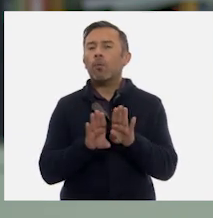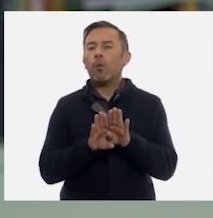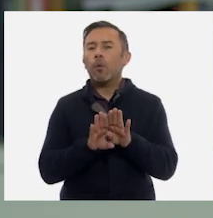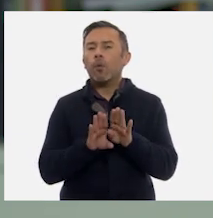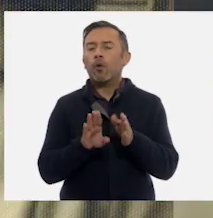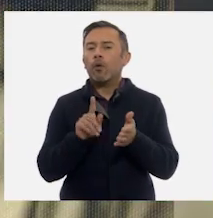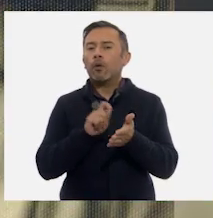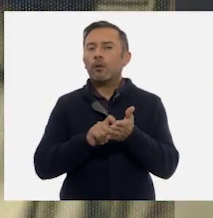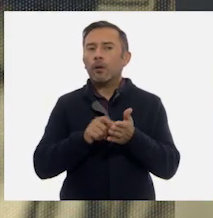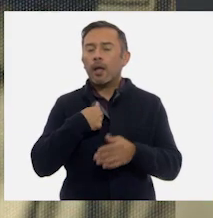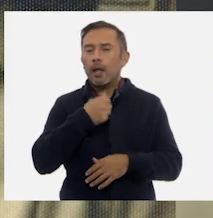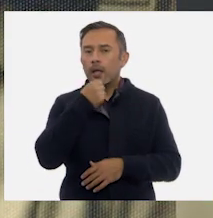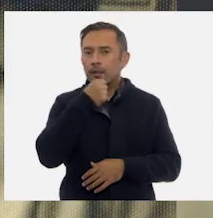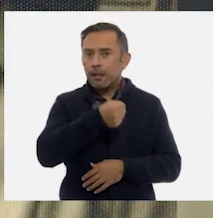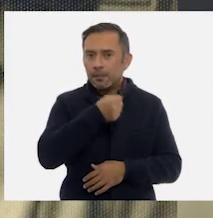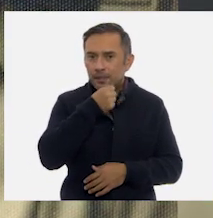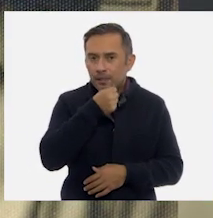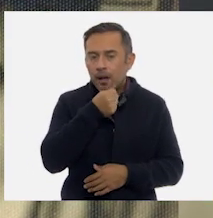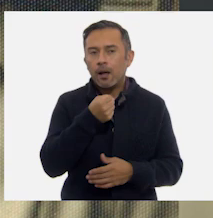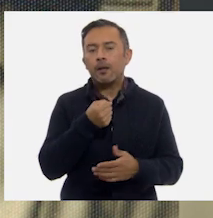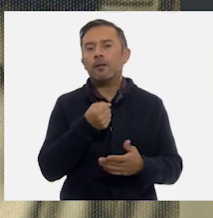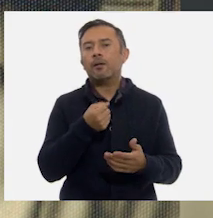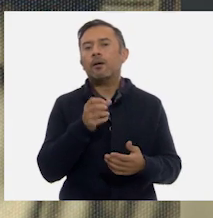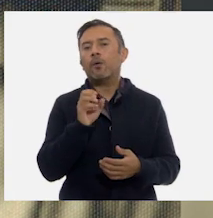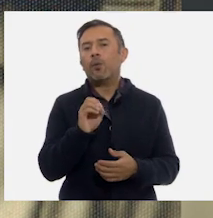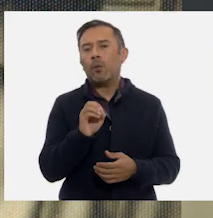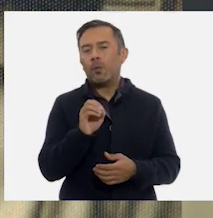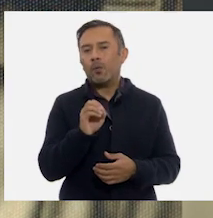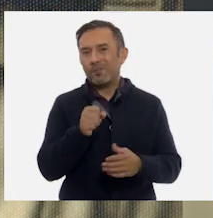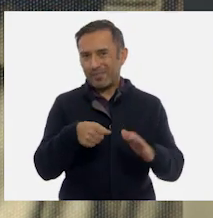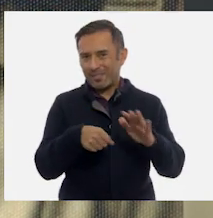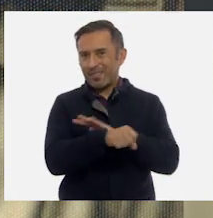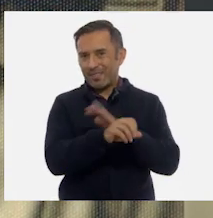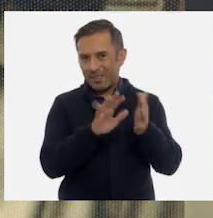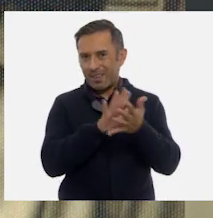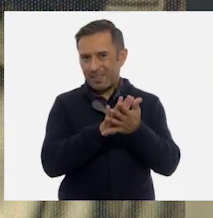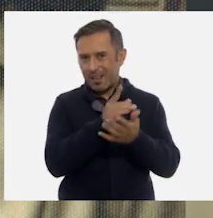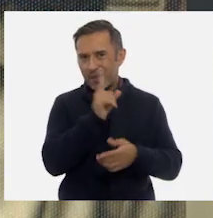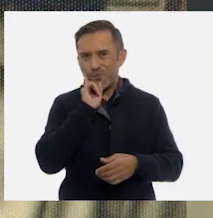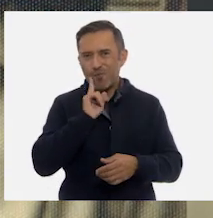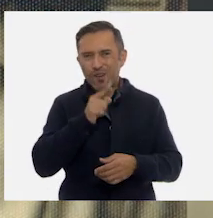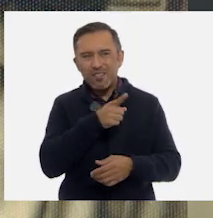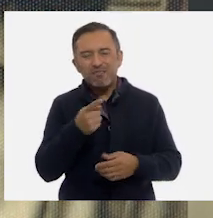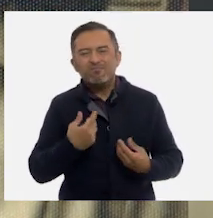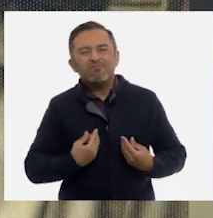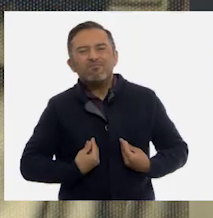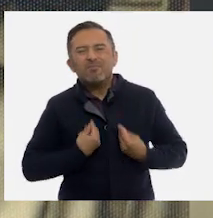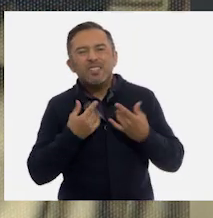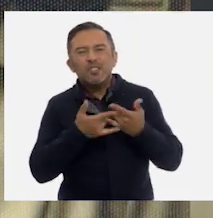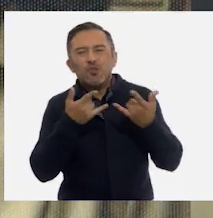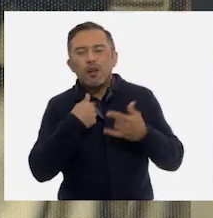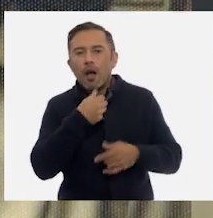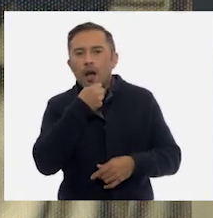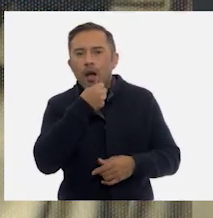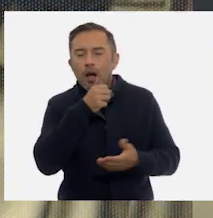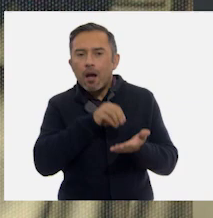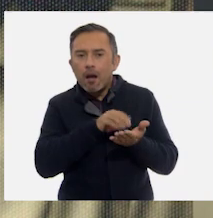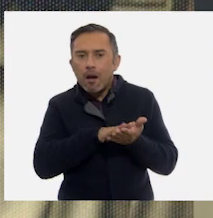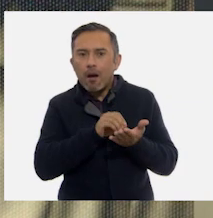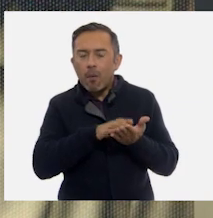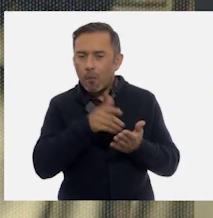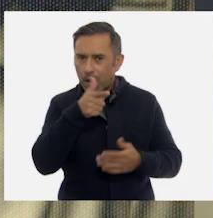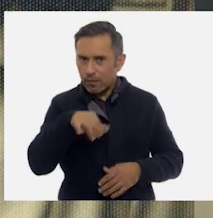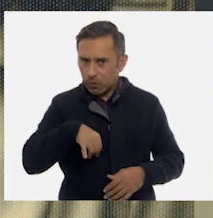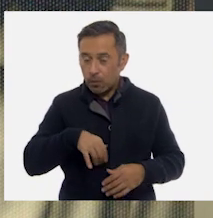sea una entrevista, ya sea lo que se vivió en este reclusorio de niñas. Trayectoria periodística de Elena Garro es más